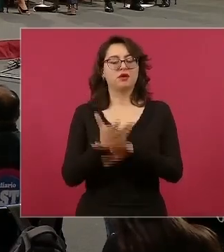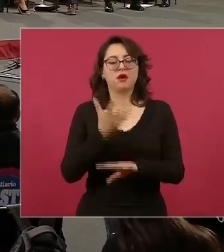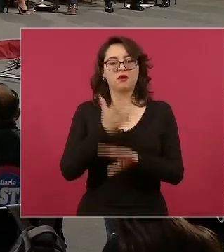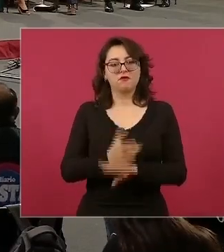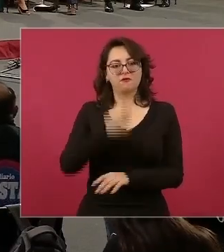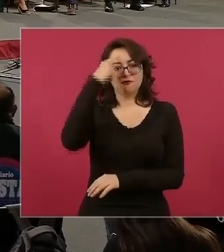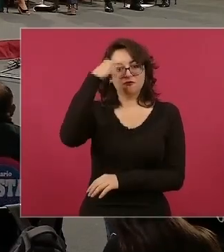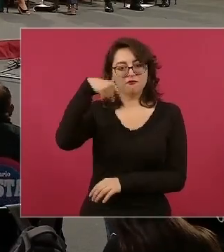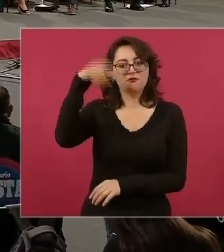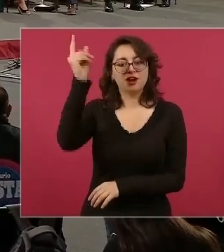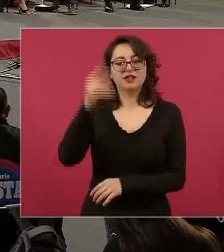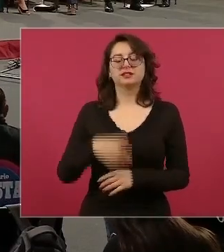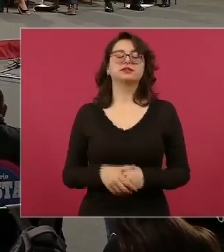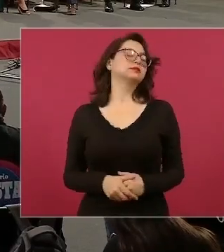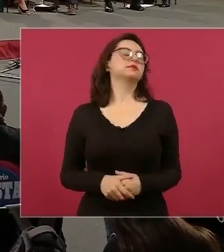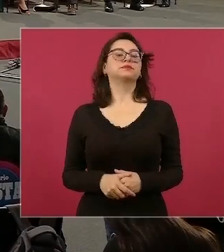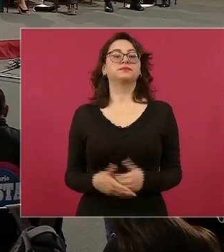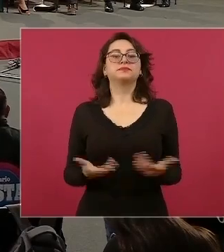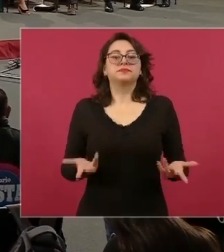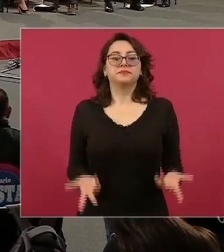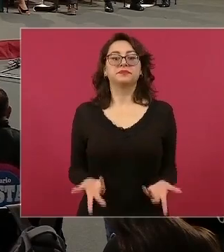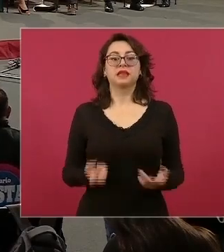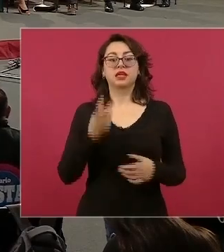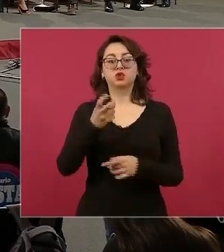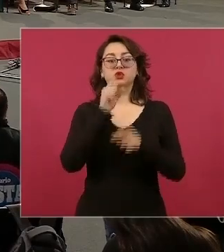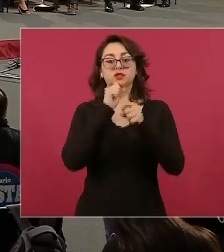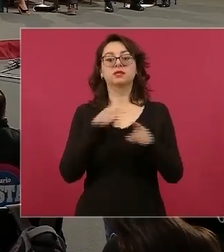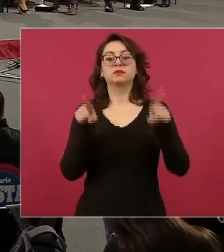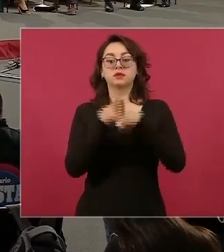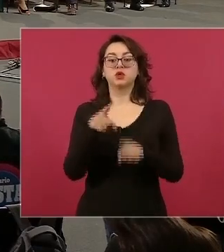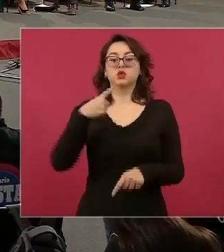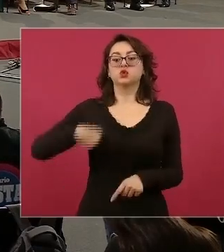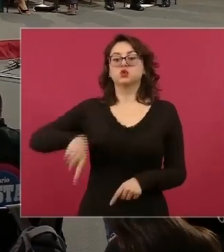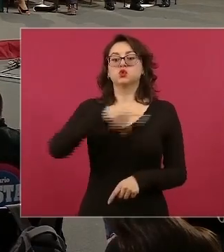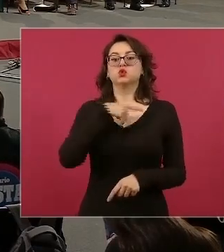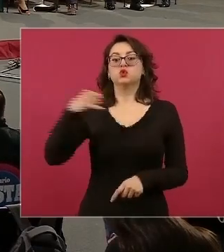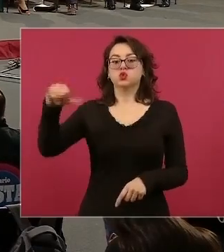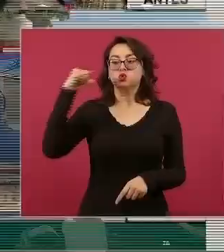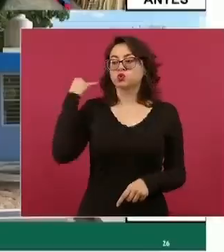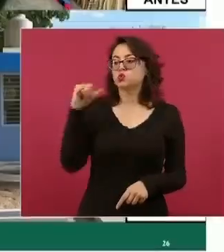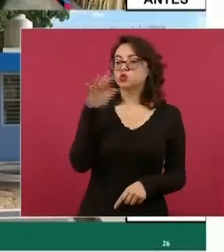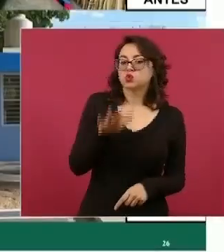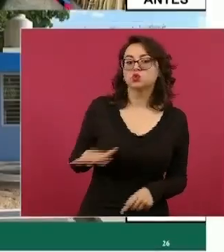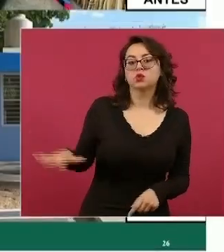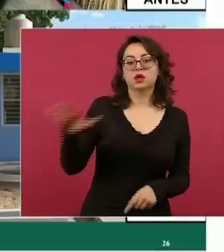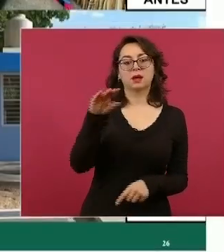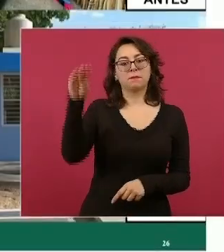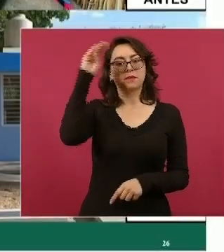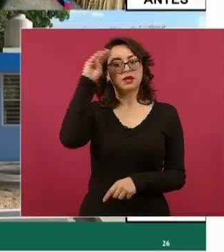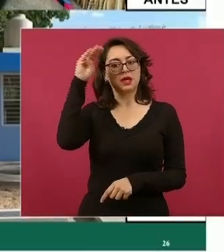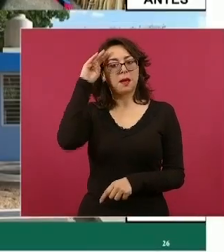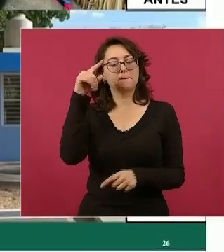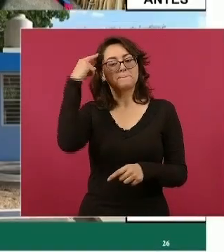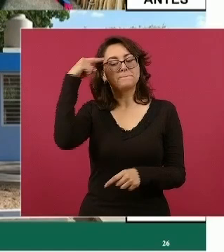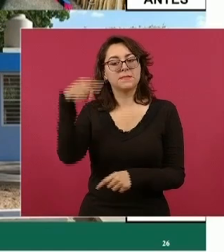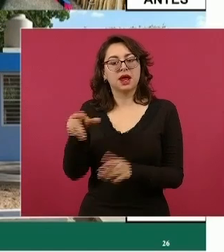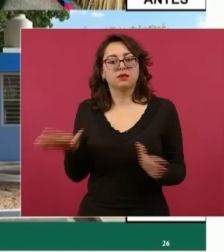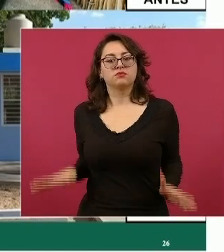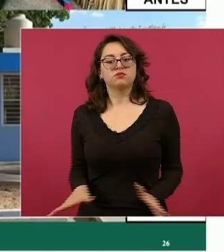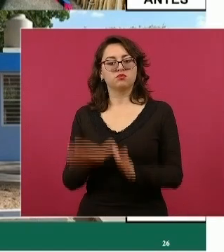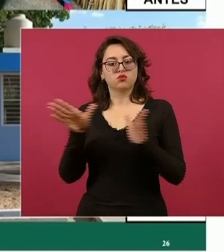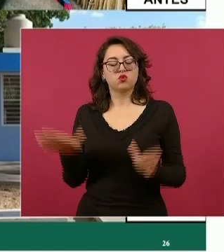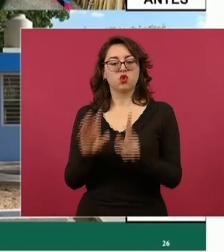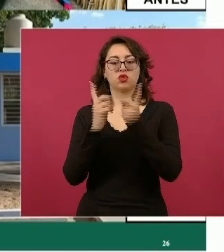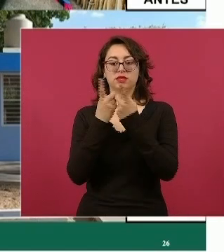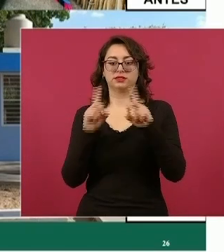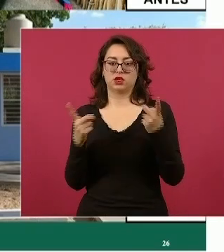Y por supuesto que la filosofía que tenemos en Yucatán es que el desarrollo económico se convierta en motor del desarrollo social. Y